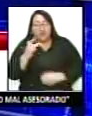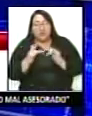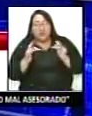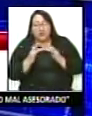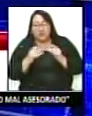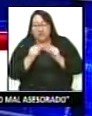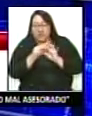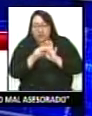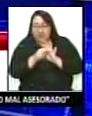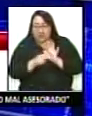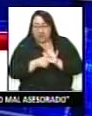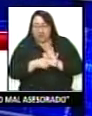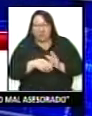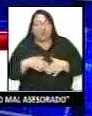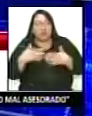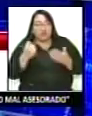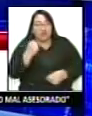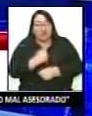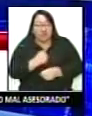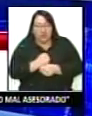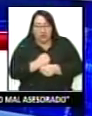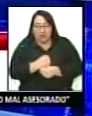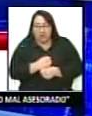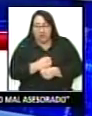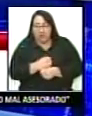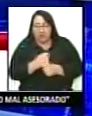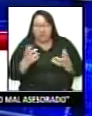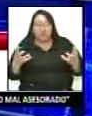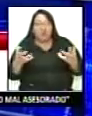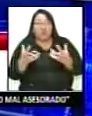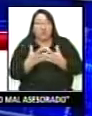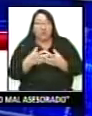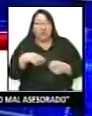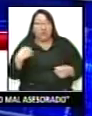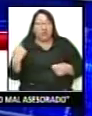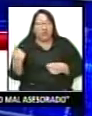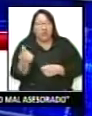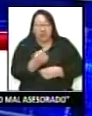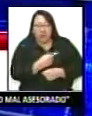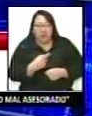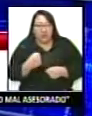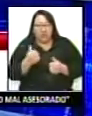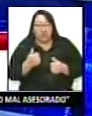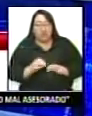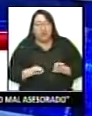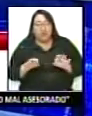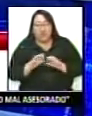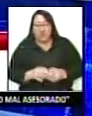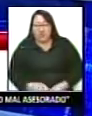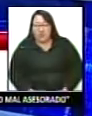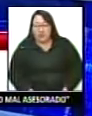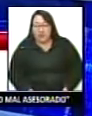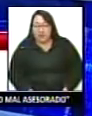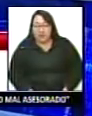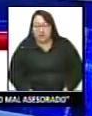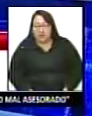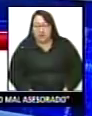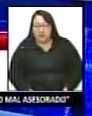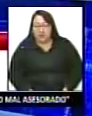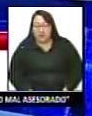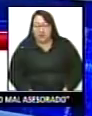este sentido, a fin de trabajar de manera articulada y sobre todo de manera integral, porque se